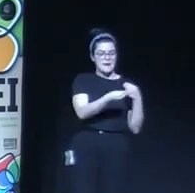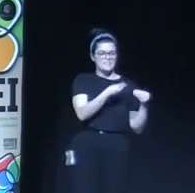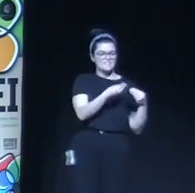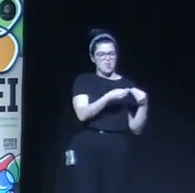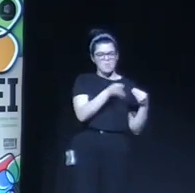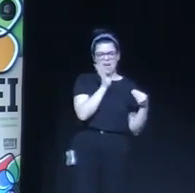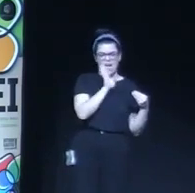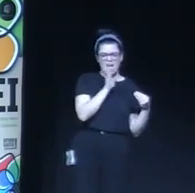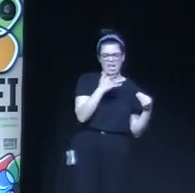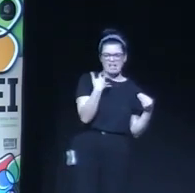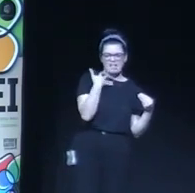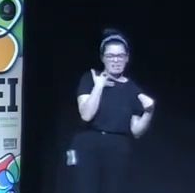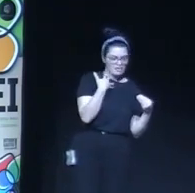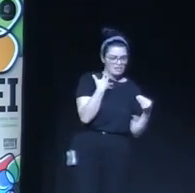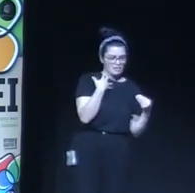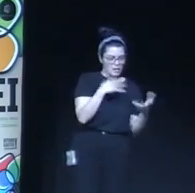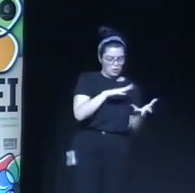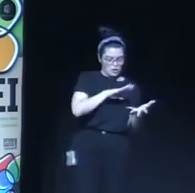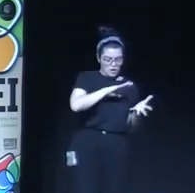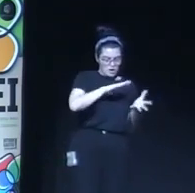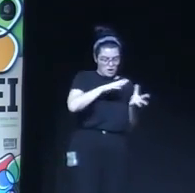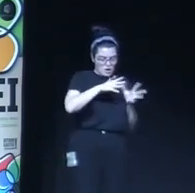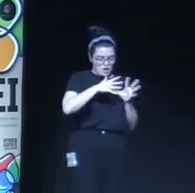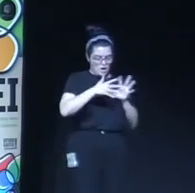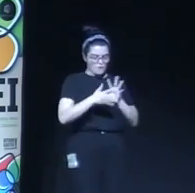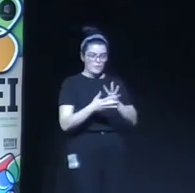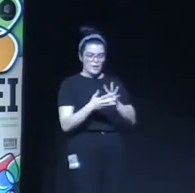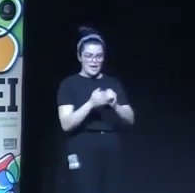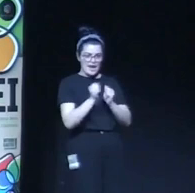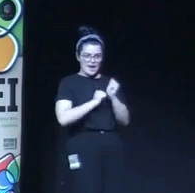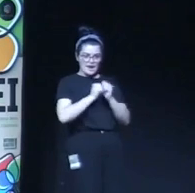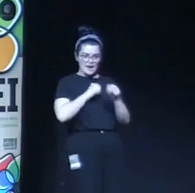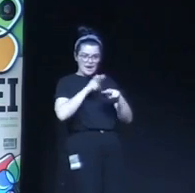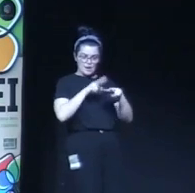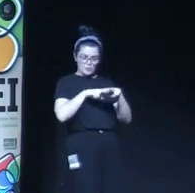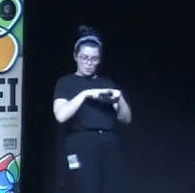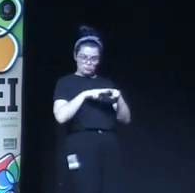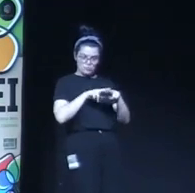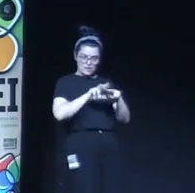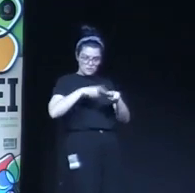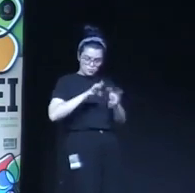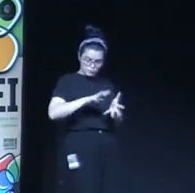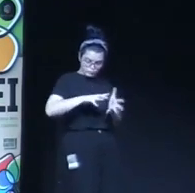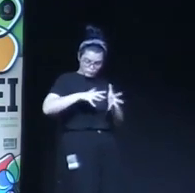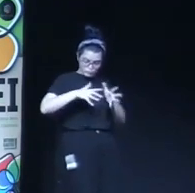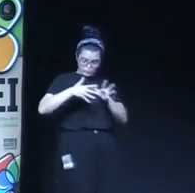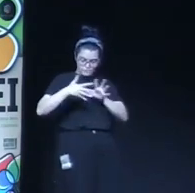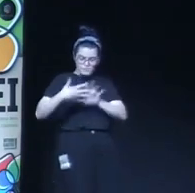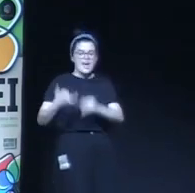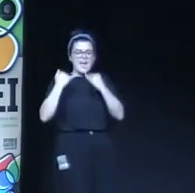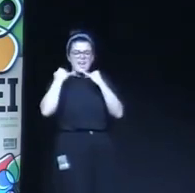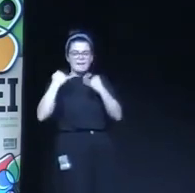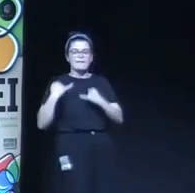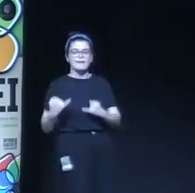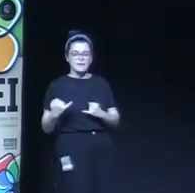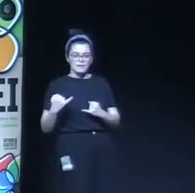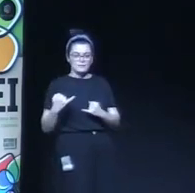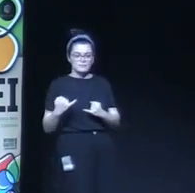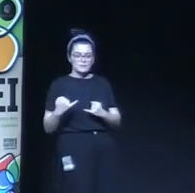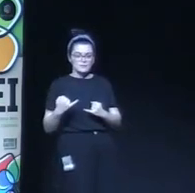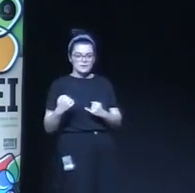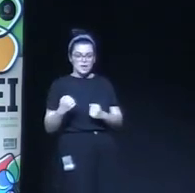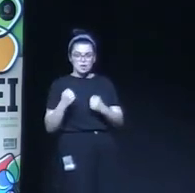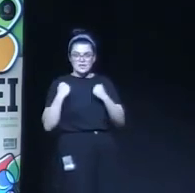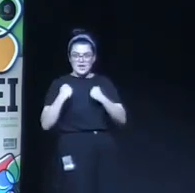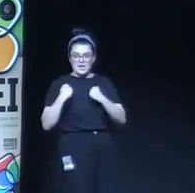asqueroso, o sea, lo transforman en carbón y luego ese carbón hará energía. Luego esa energía es renovable, porque